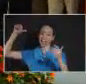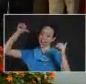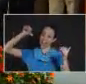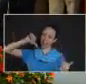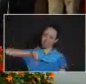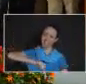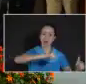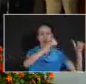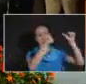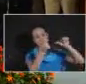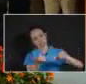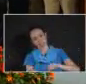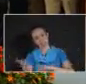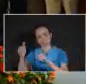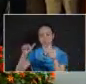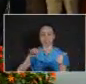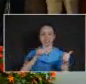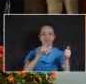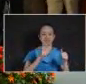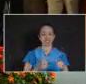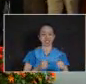Aleluya. Y pueden decir: